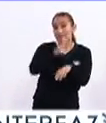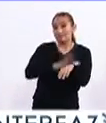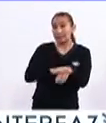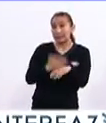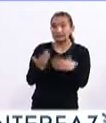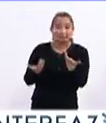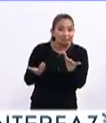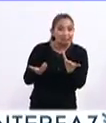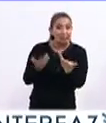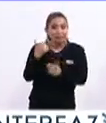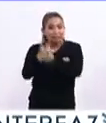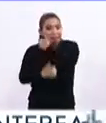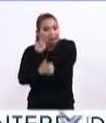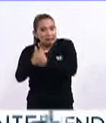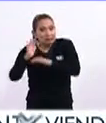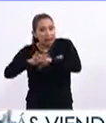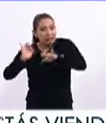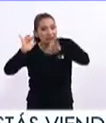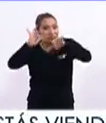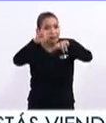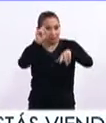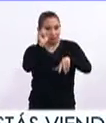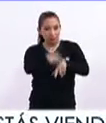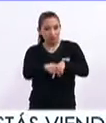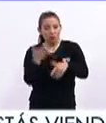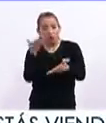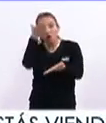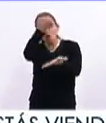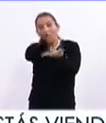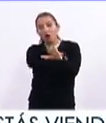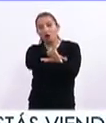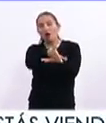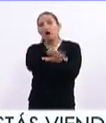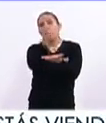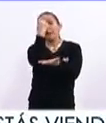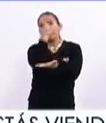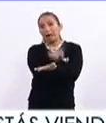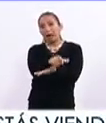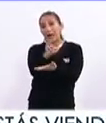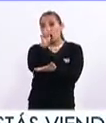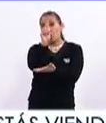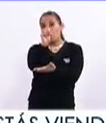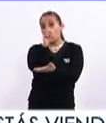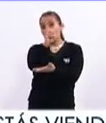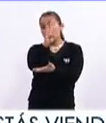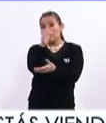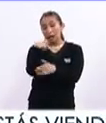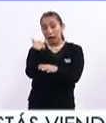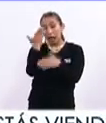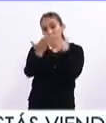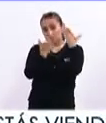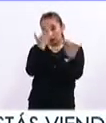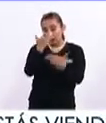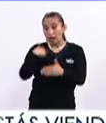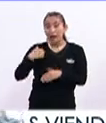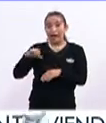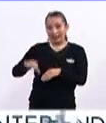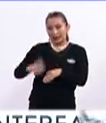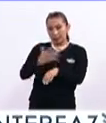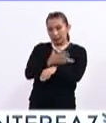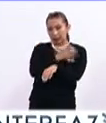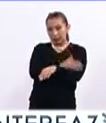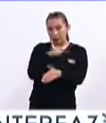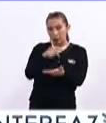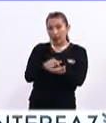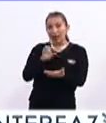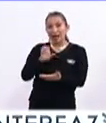más concurridos, que es precisamente el acceso a la UNAM para poder estudiar una carrera. Hoy se encuentra con nosotros en el